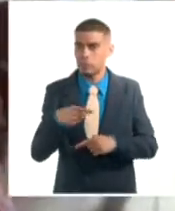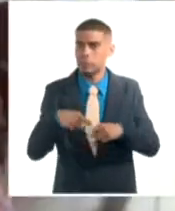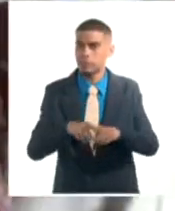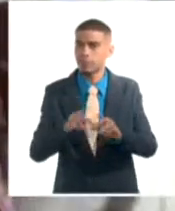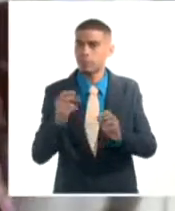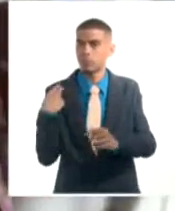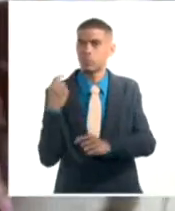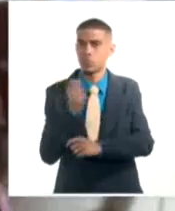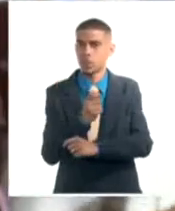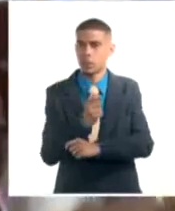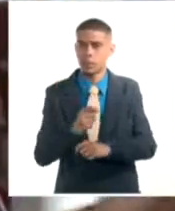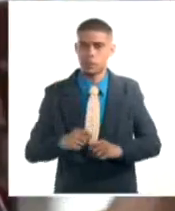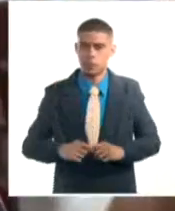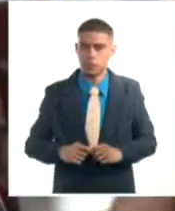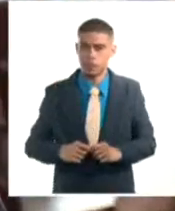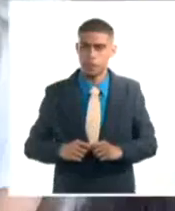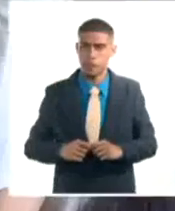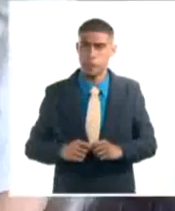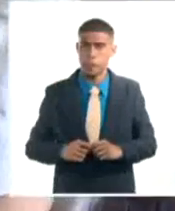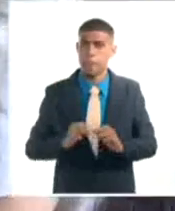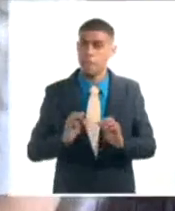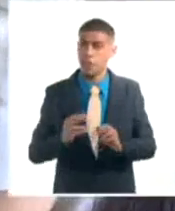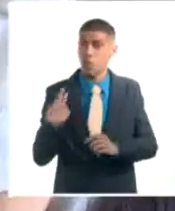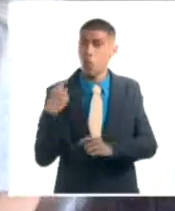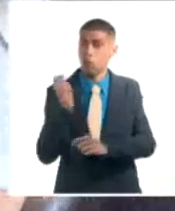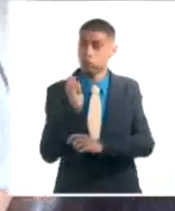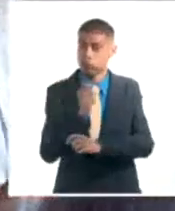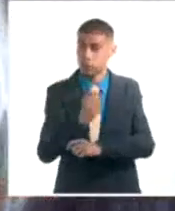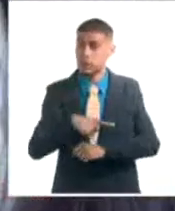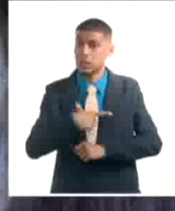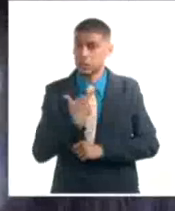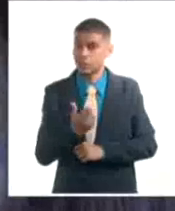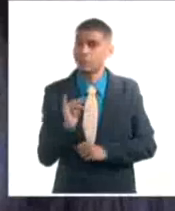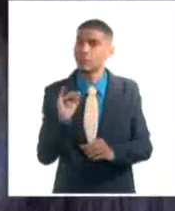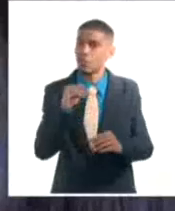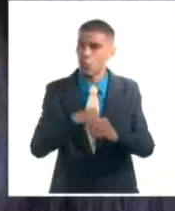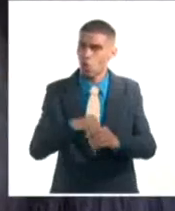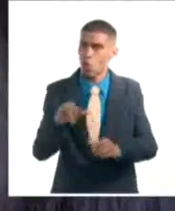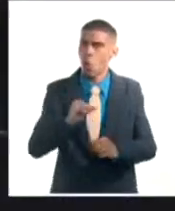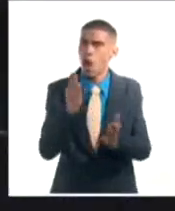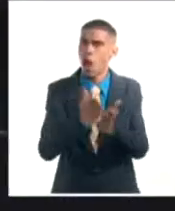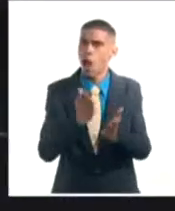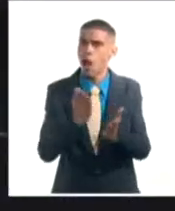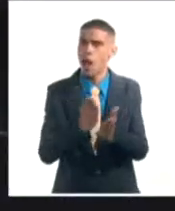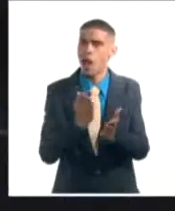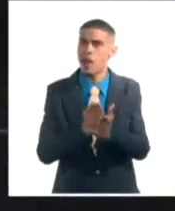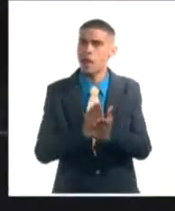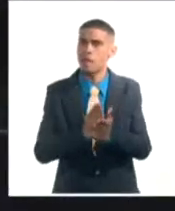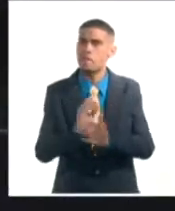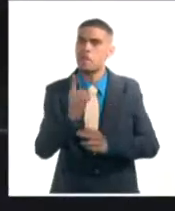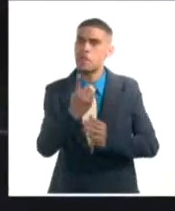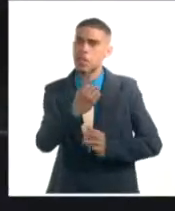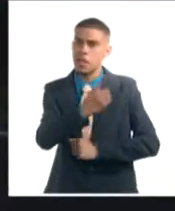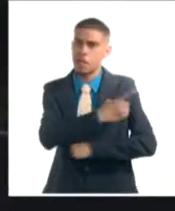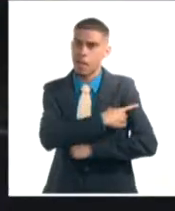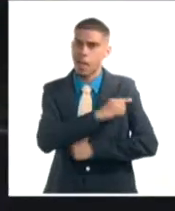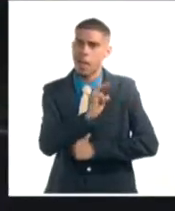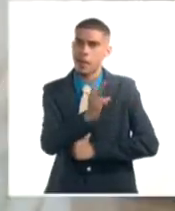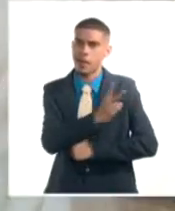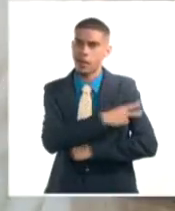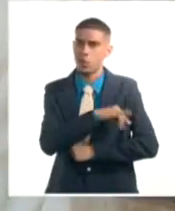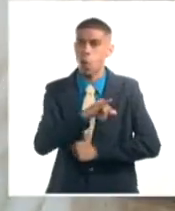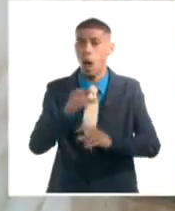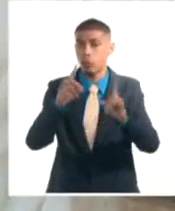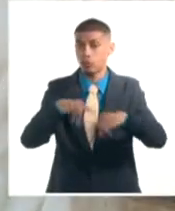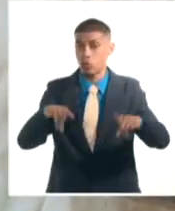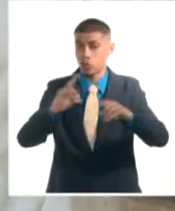experiencia pedagógica para alumnos de la enseñanza artística incluyó a estudiantes desde el nivel elemental hasta la Universidad de las Artes.